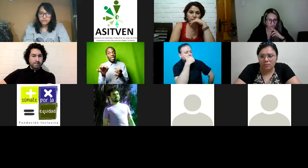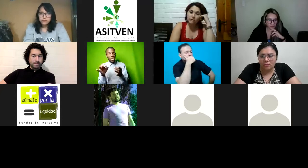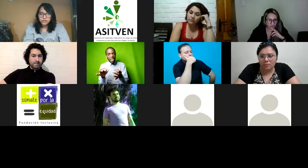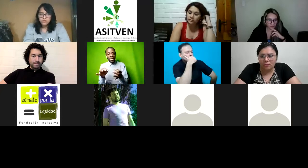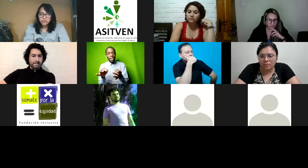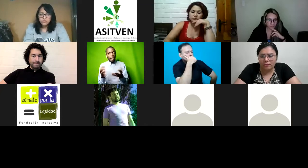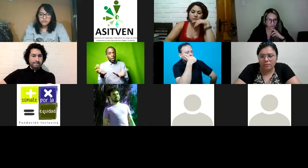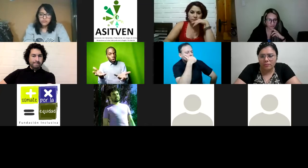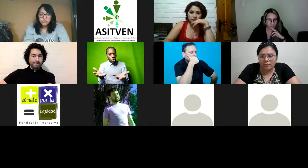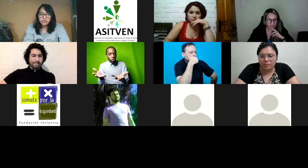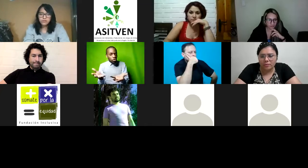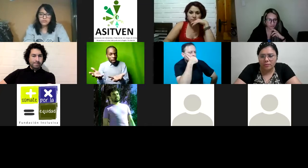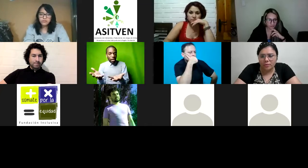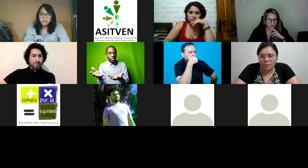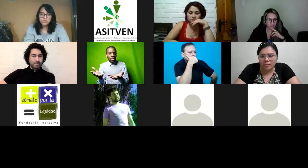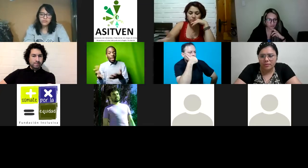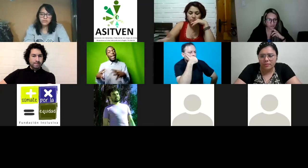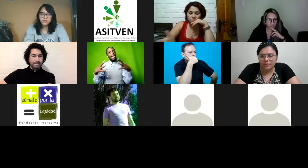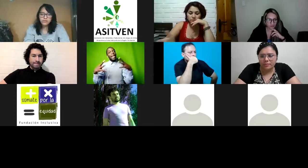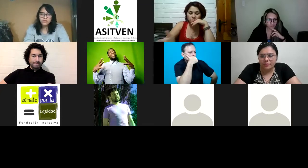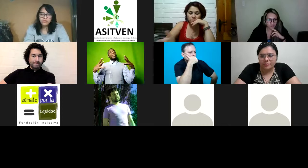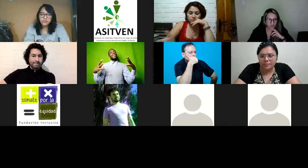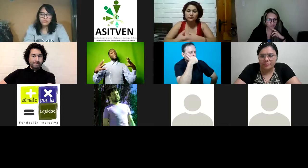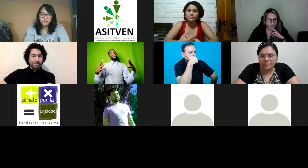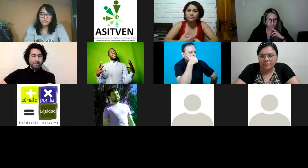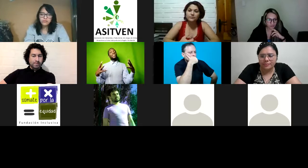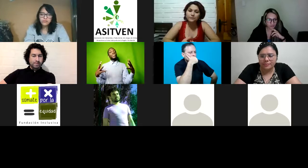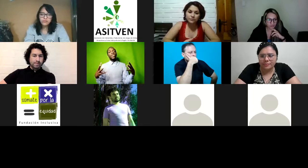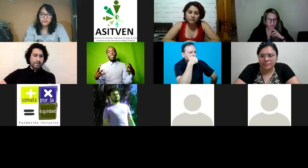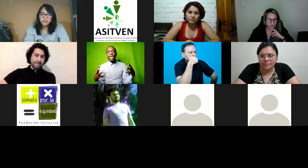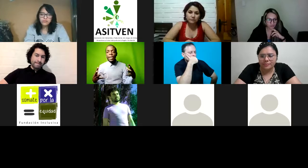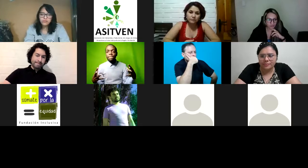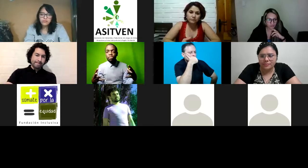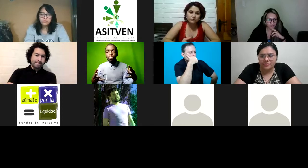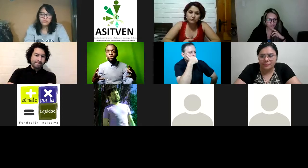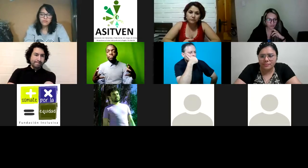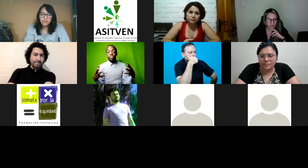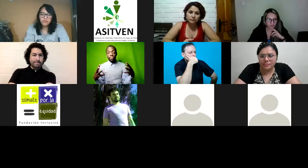bien definidas. No sucede. La lengua de señas internacional eso sí lo tiene.